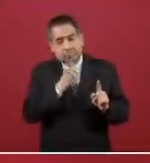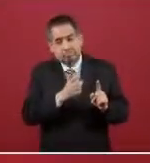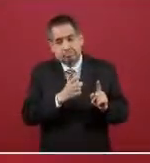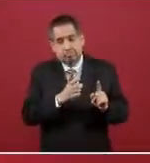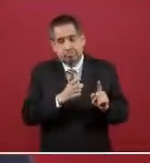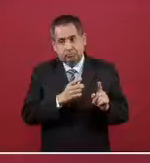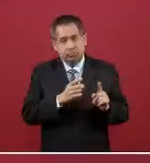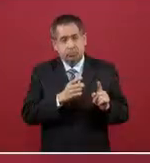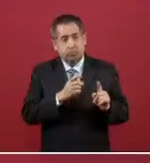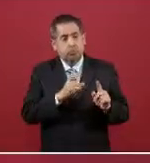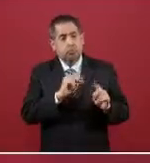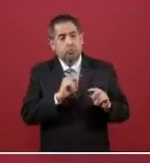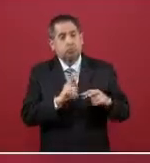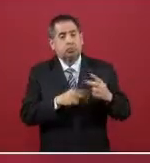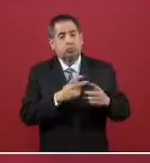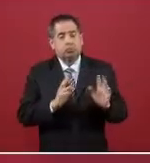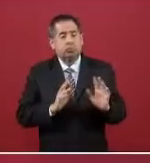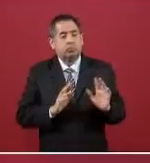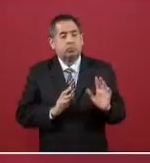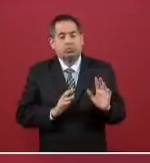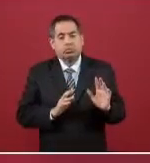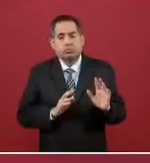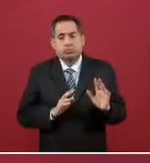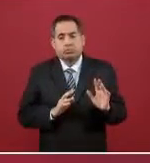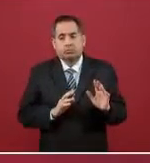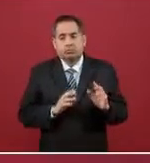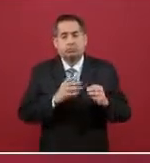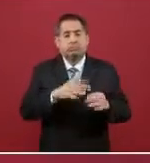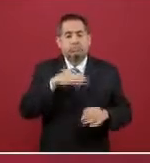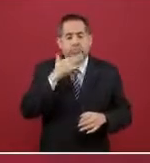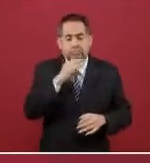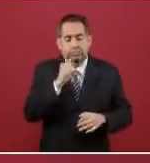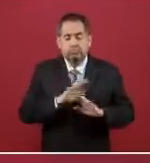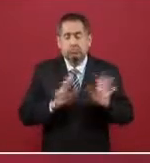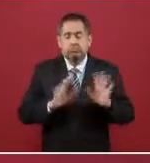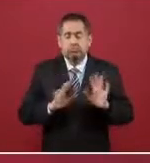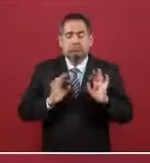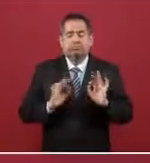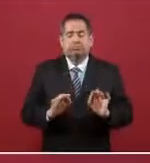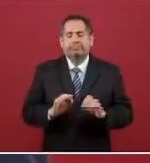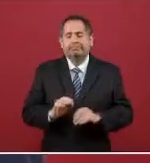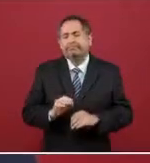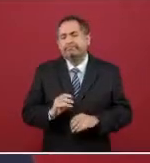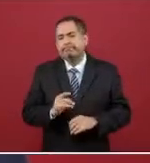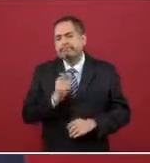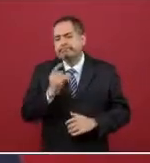no iban a caer en actos de corrupción.